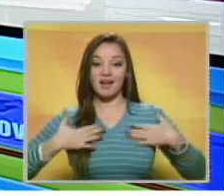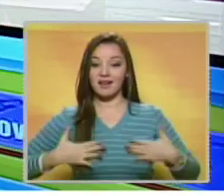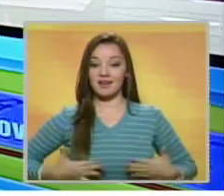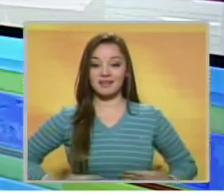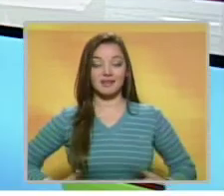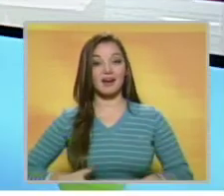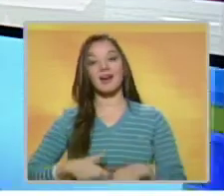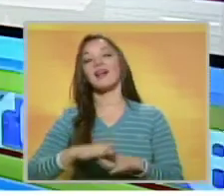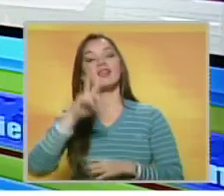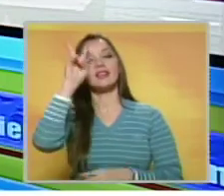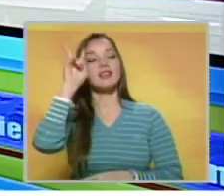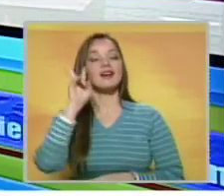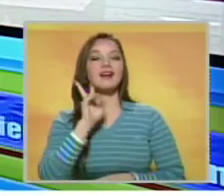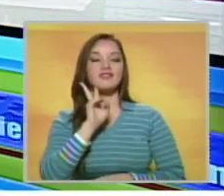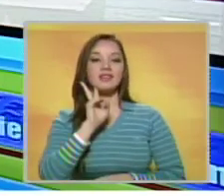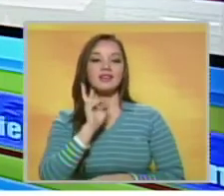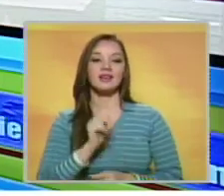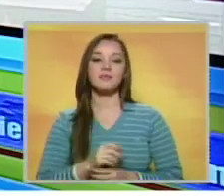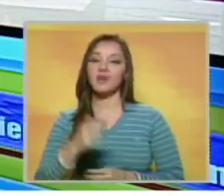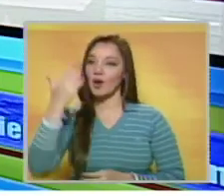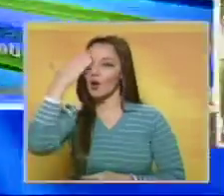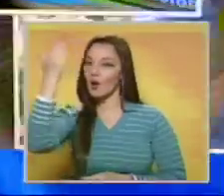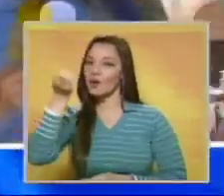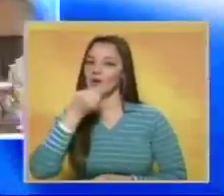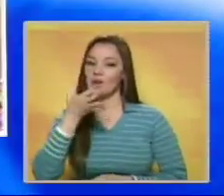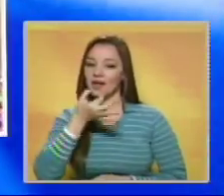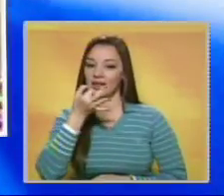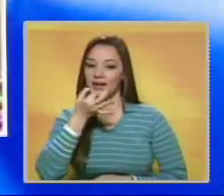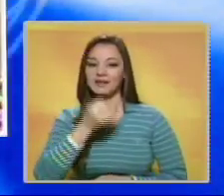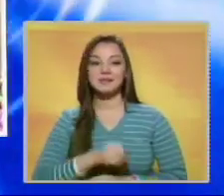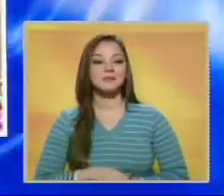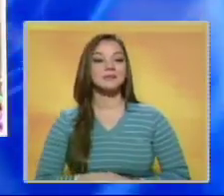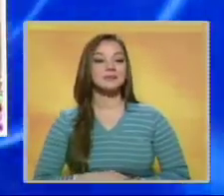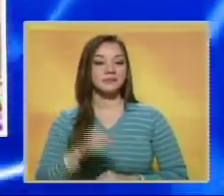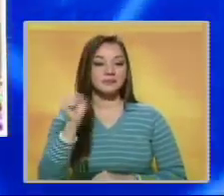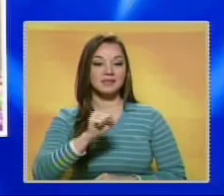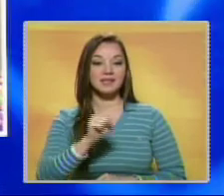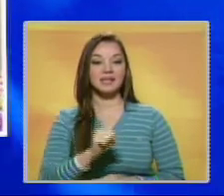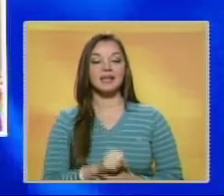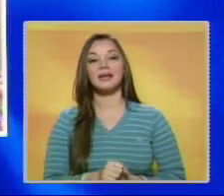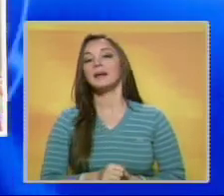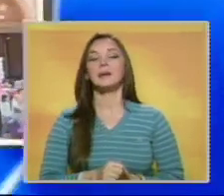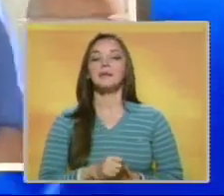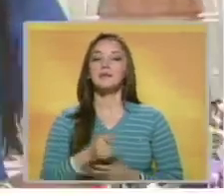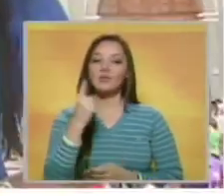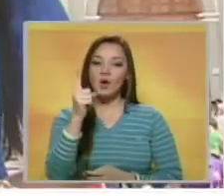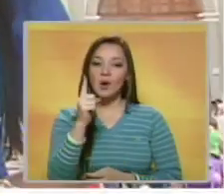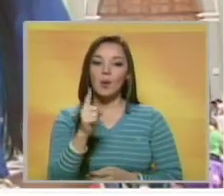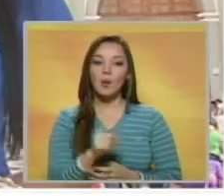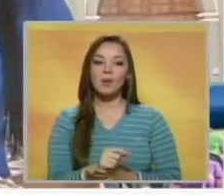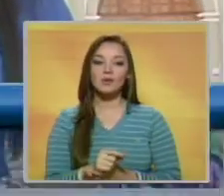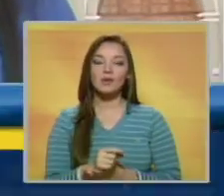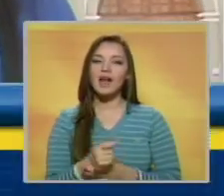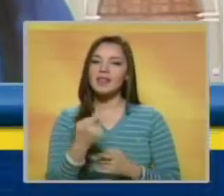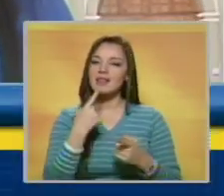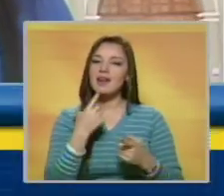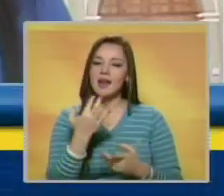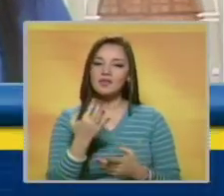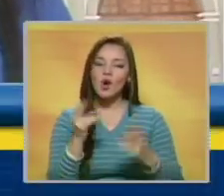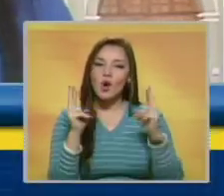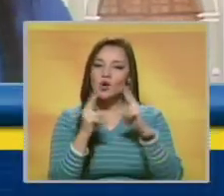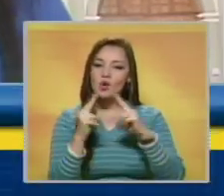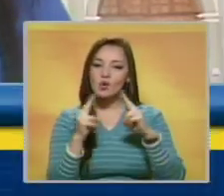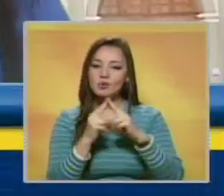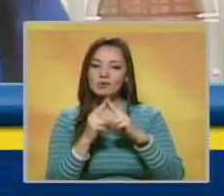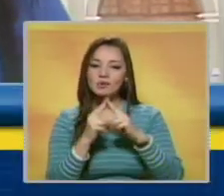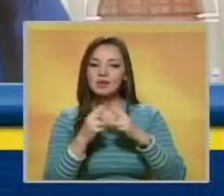hermoso, por cierto. Lirio, buenas tardes. Así es, uno de los elementos que más expectativa genera es conocer el vestido